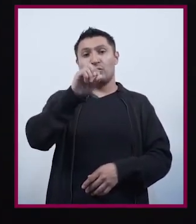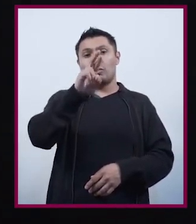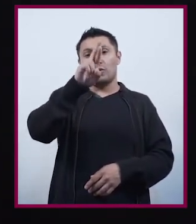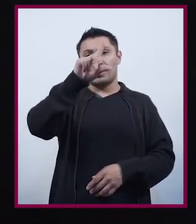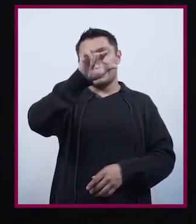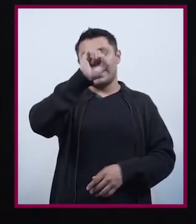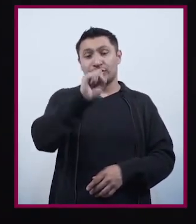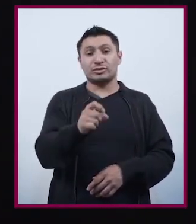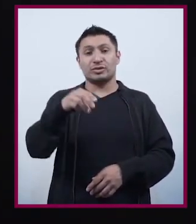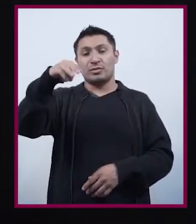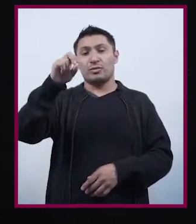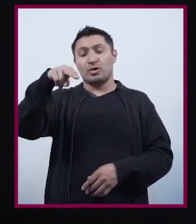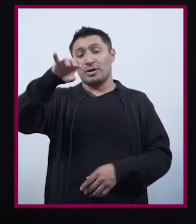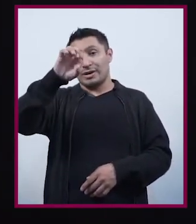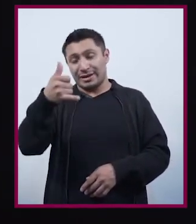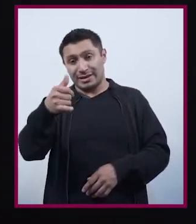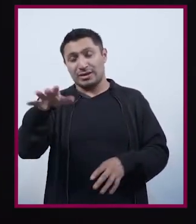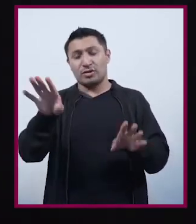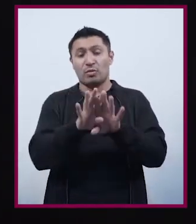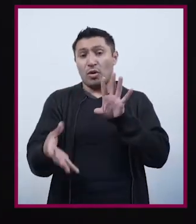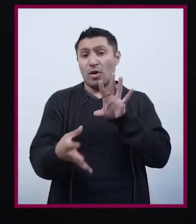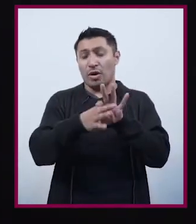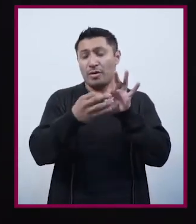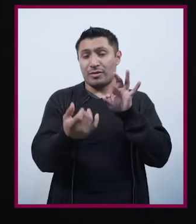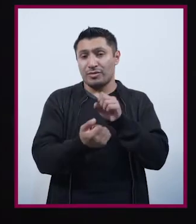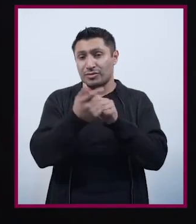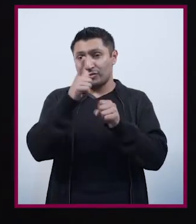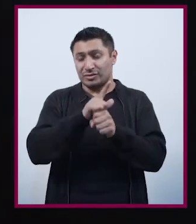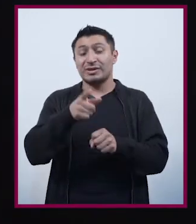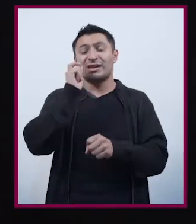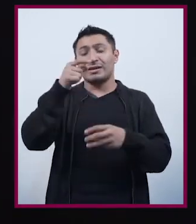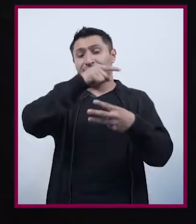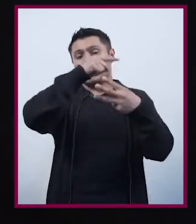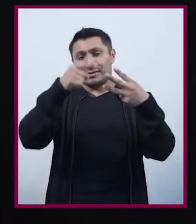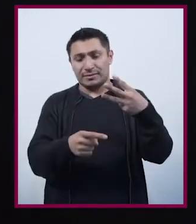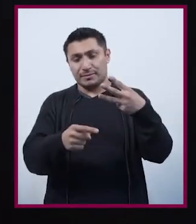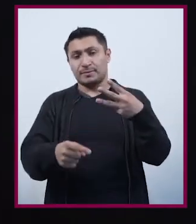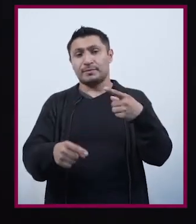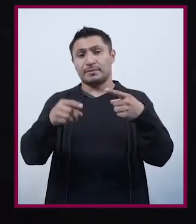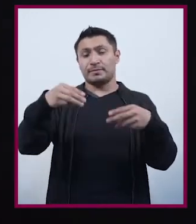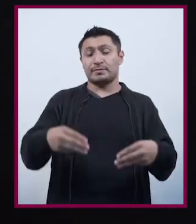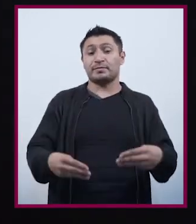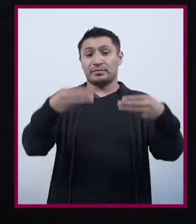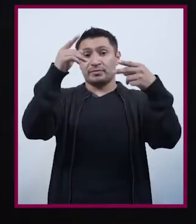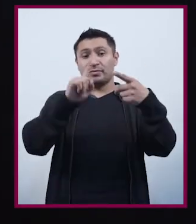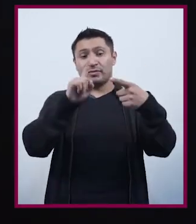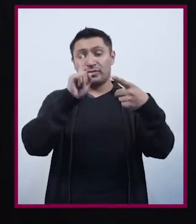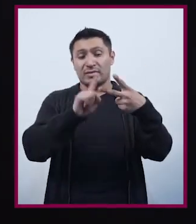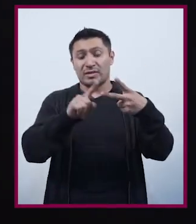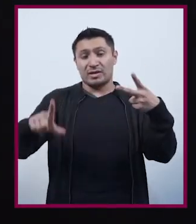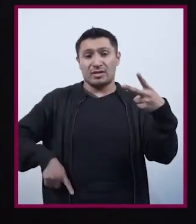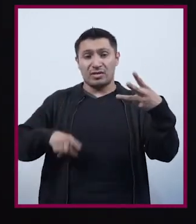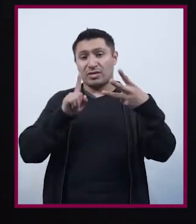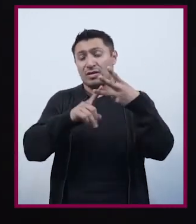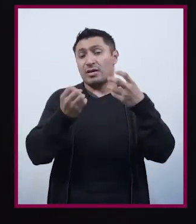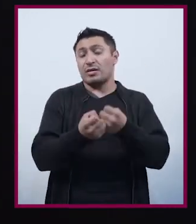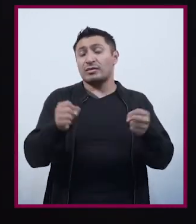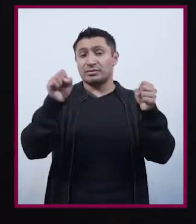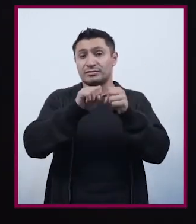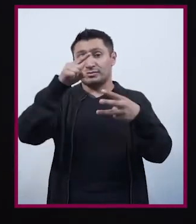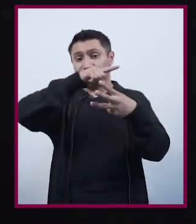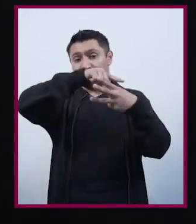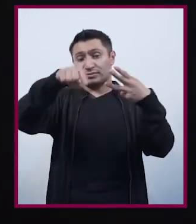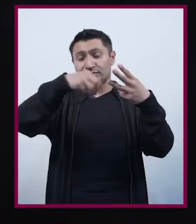money como poderoso vínculo social. Vínculo determinado por 3 factores muy claros: el mercado, el Estado y la